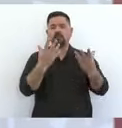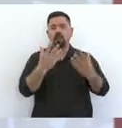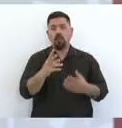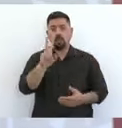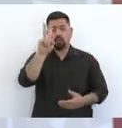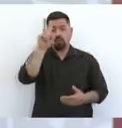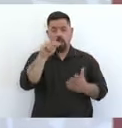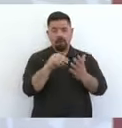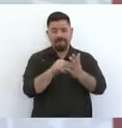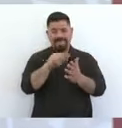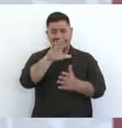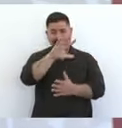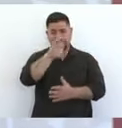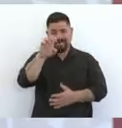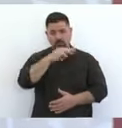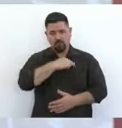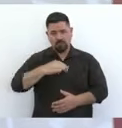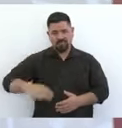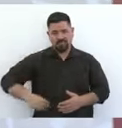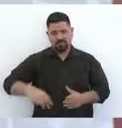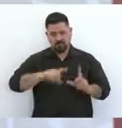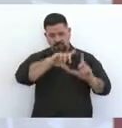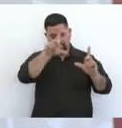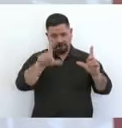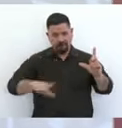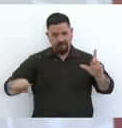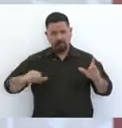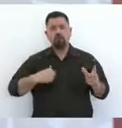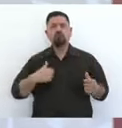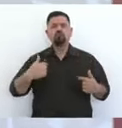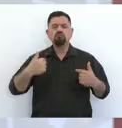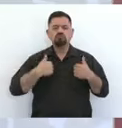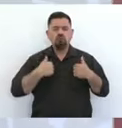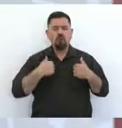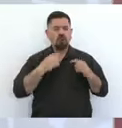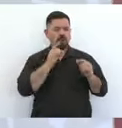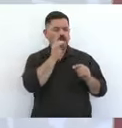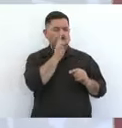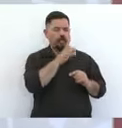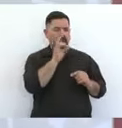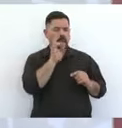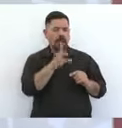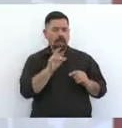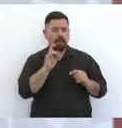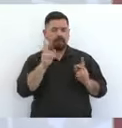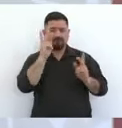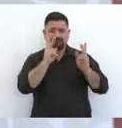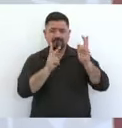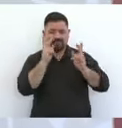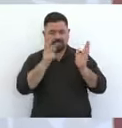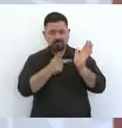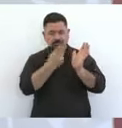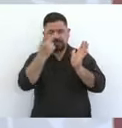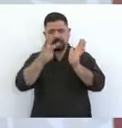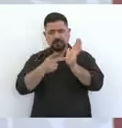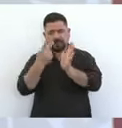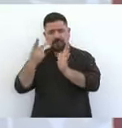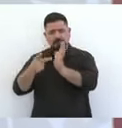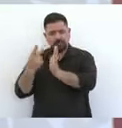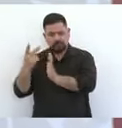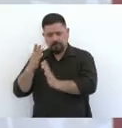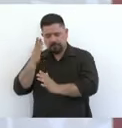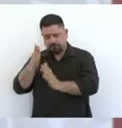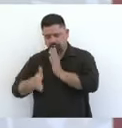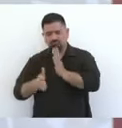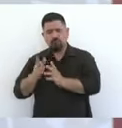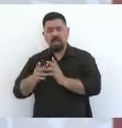2.500 municipios de México, y los he visitado más de una vez. Ayer